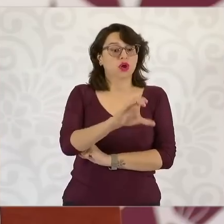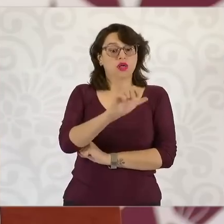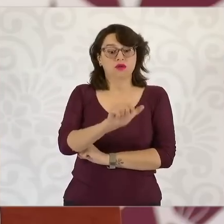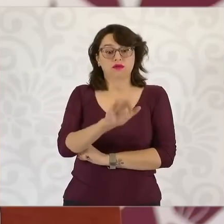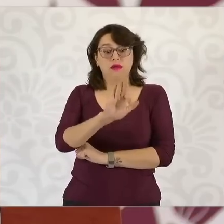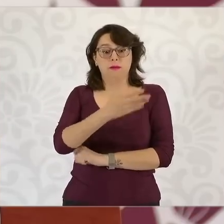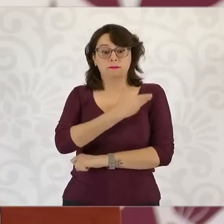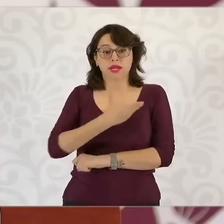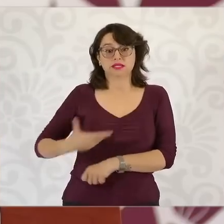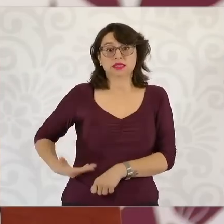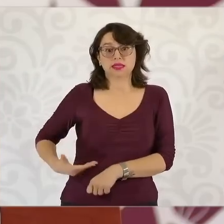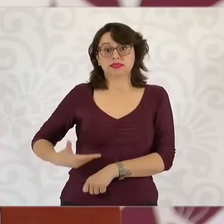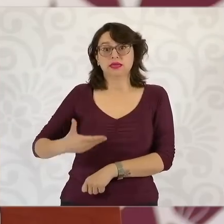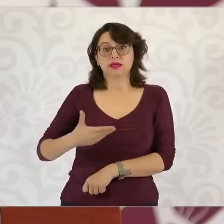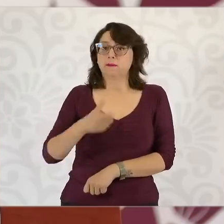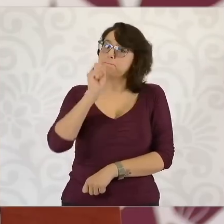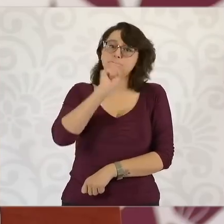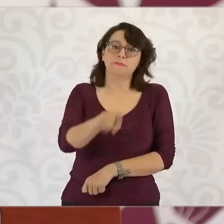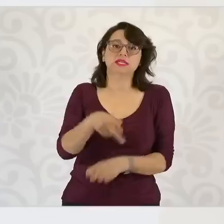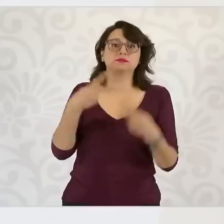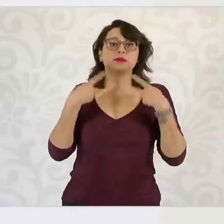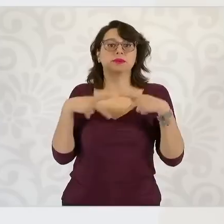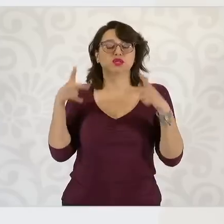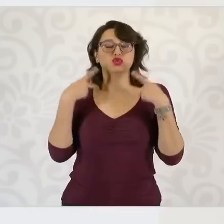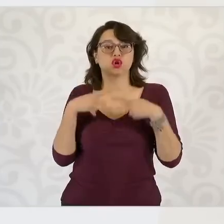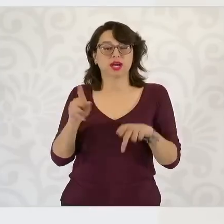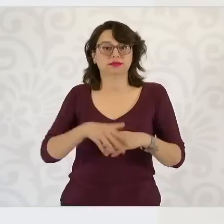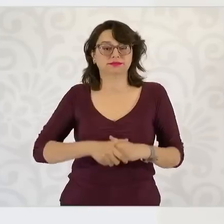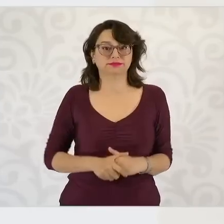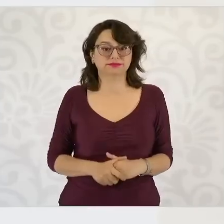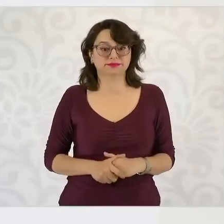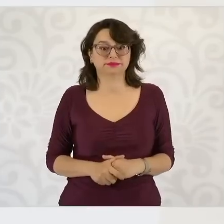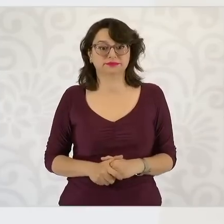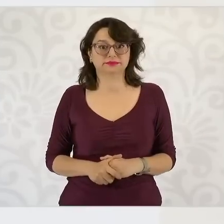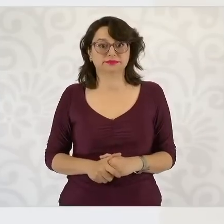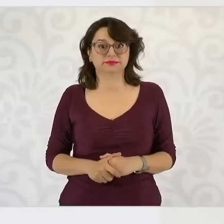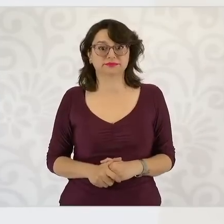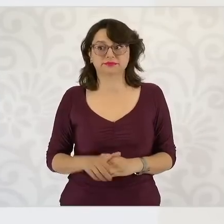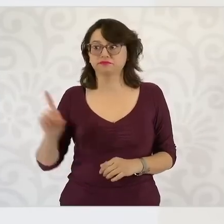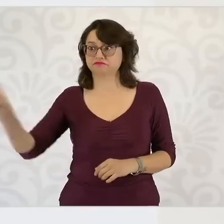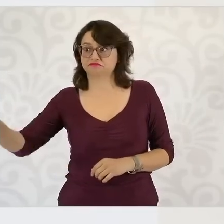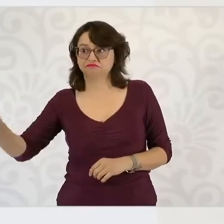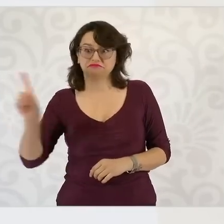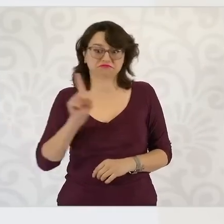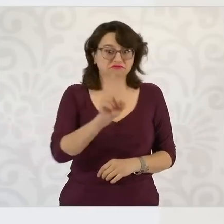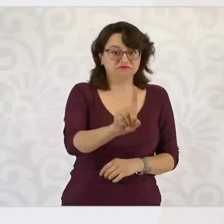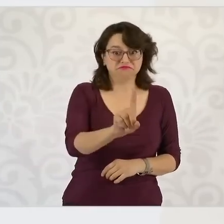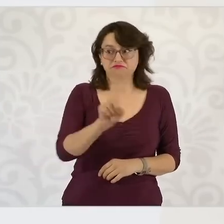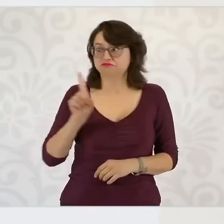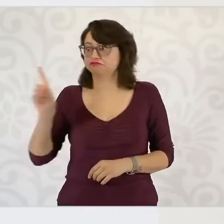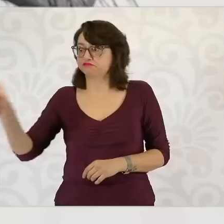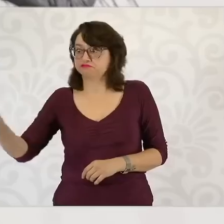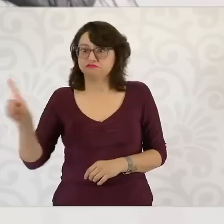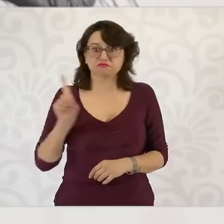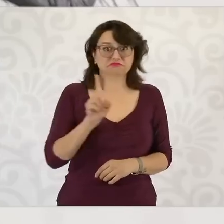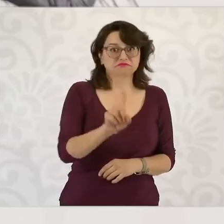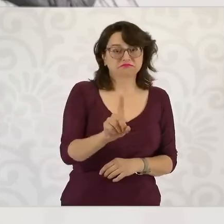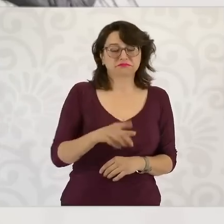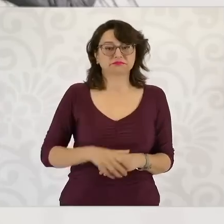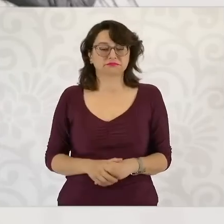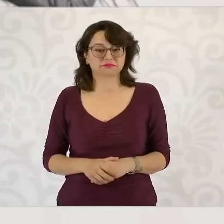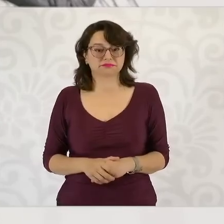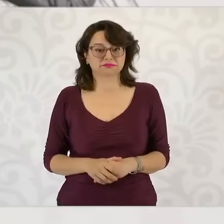que sanciona o que dirige la institución, el área del